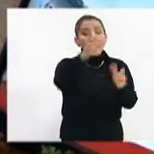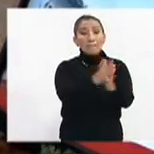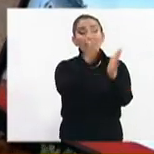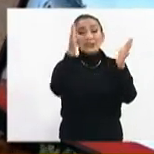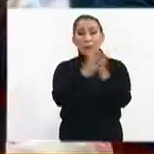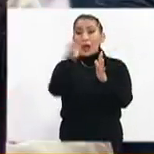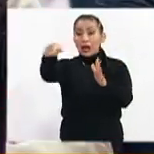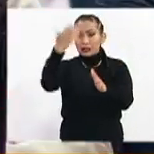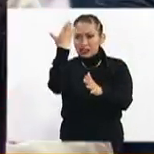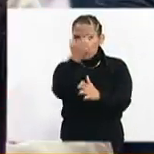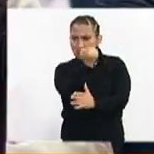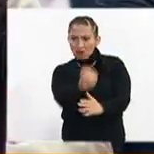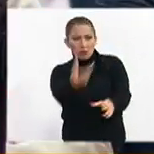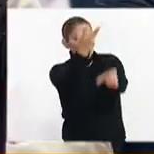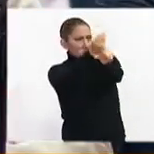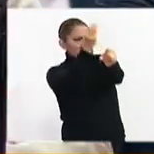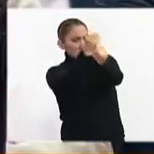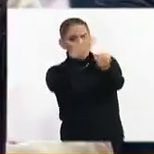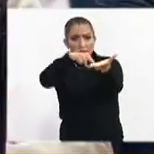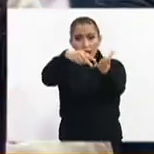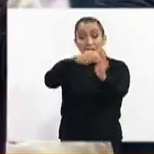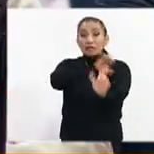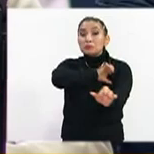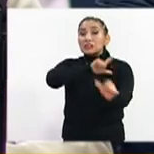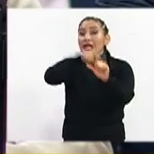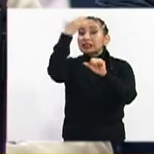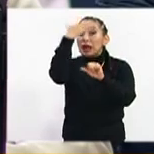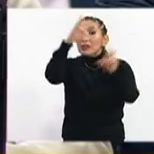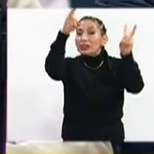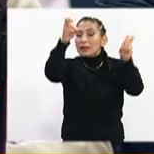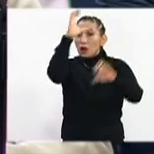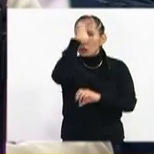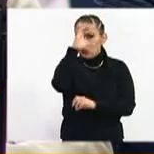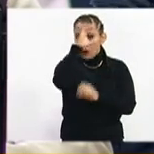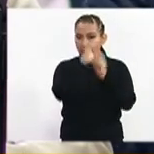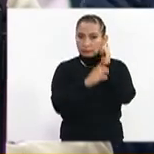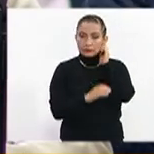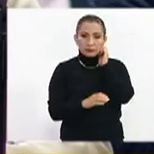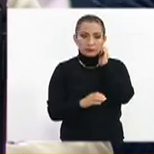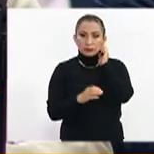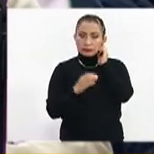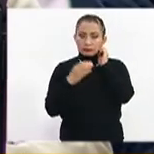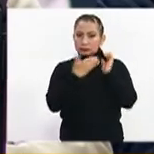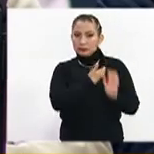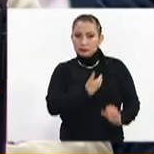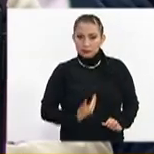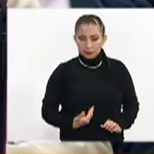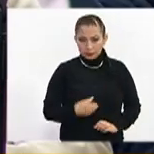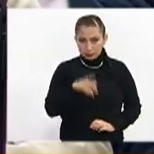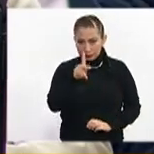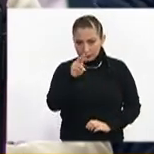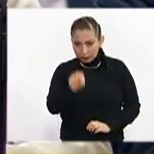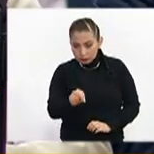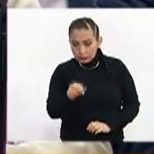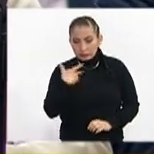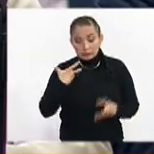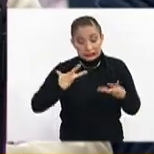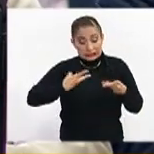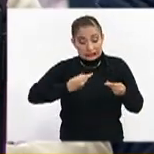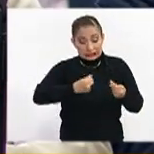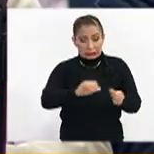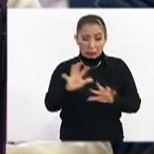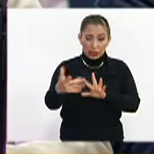de restauradores y arquitectos especialistas en el tema. Señor presidente, el